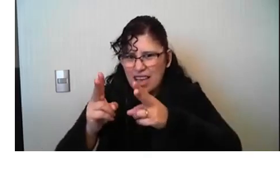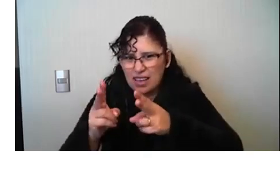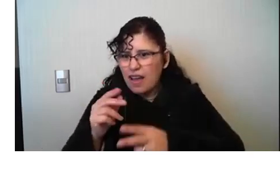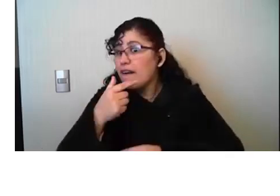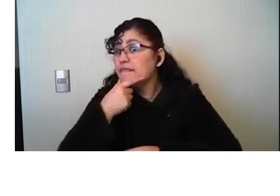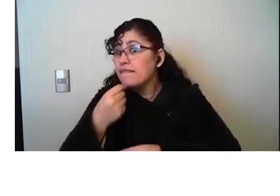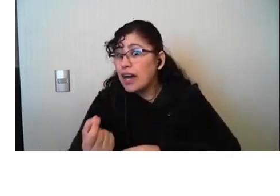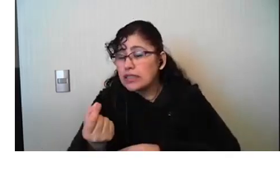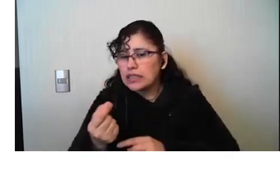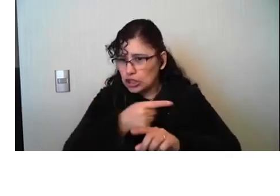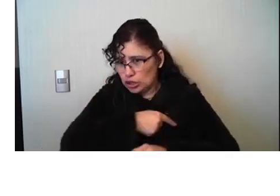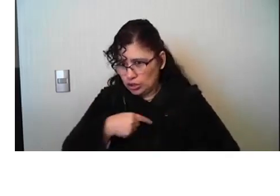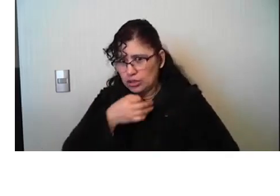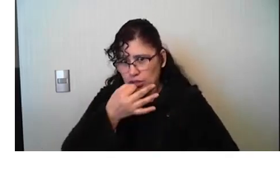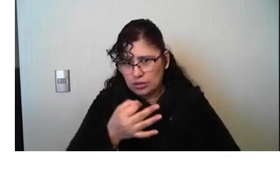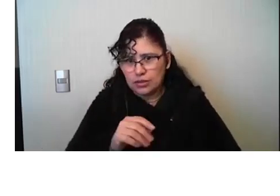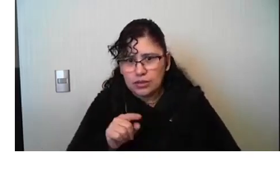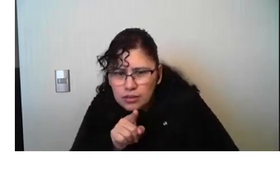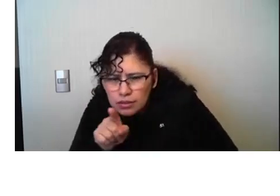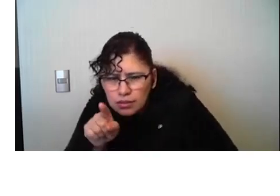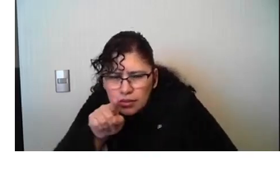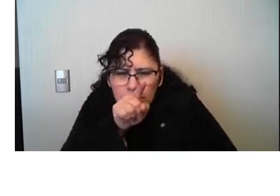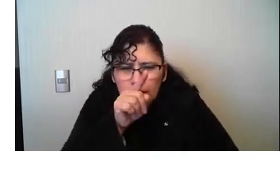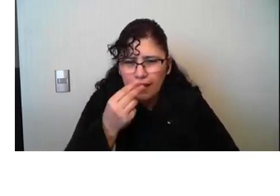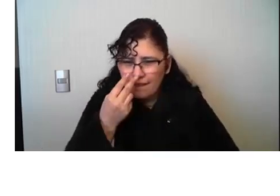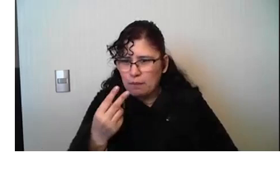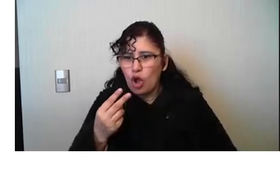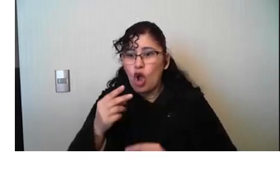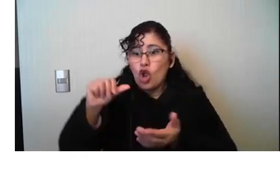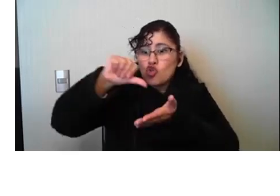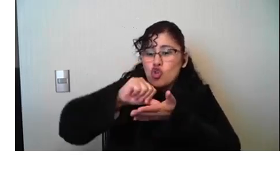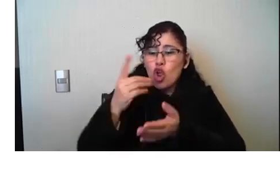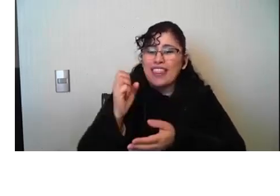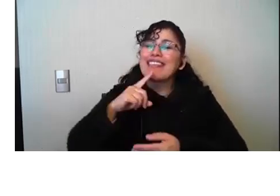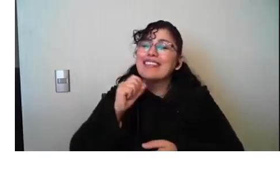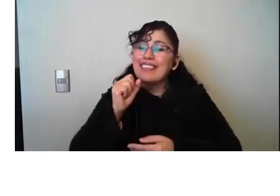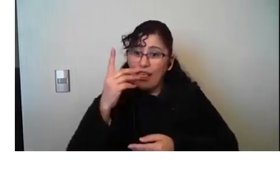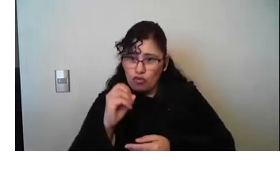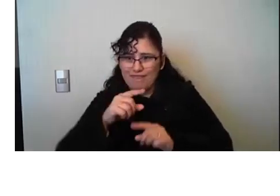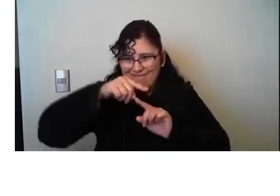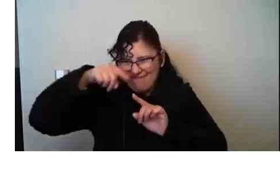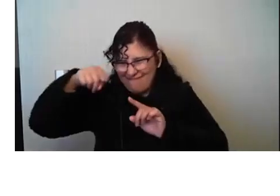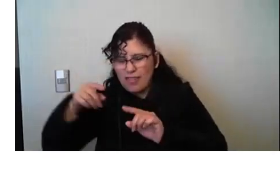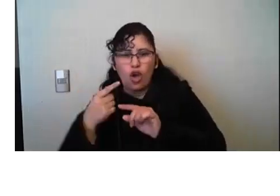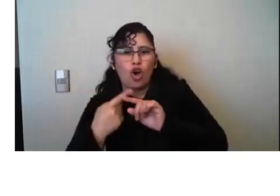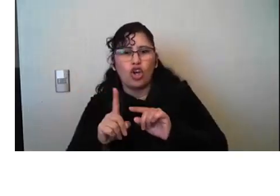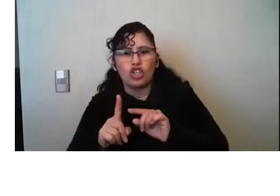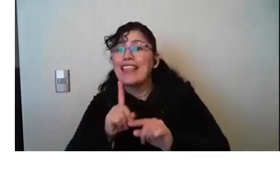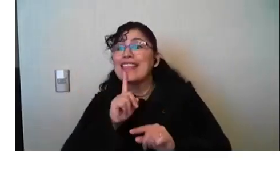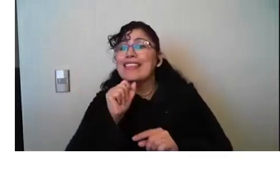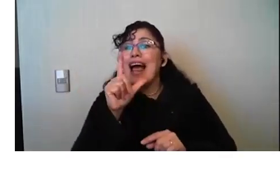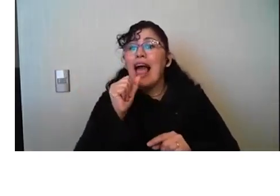ir nombrándola. Esto está el núcleo dentado, está el tálamo y la corteza. ¿Cómo le vamos a denominar a